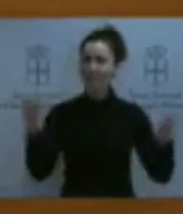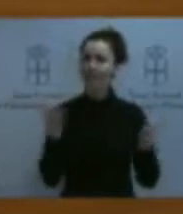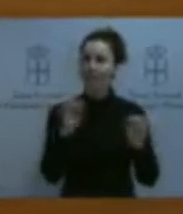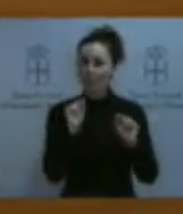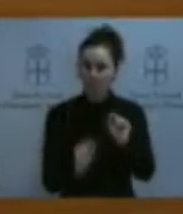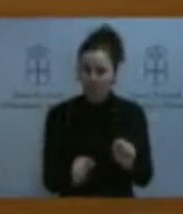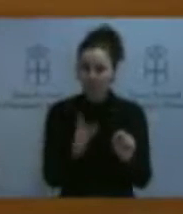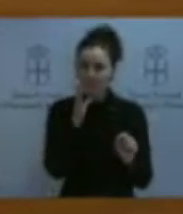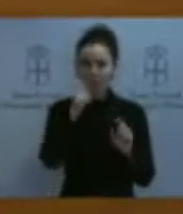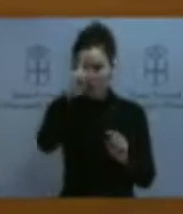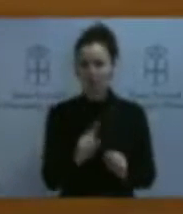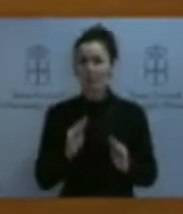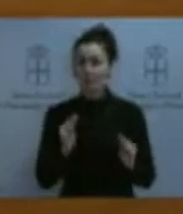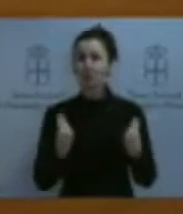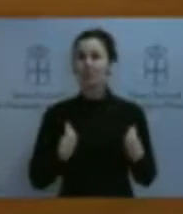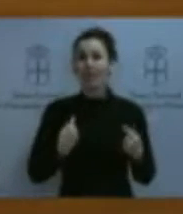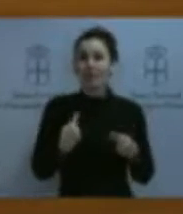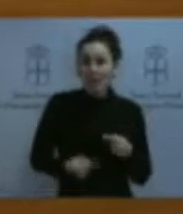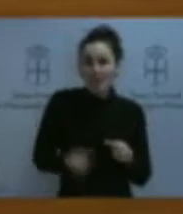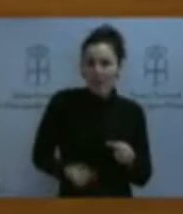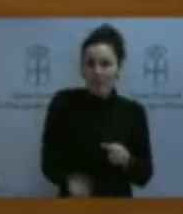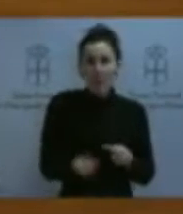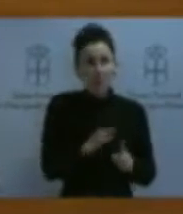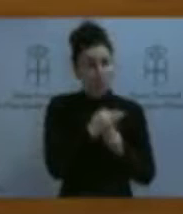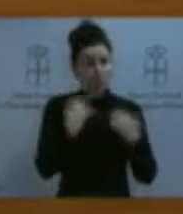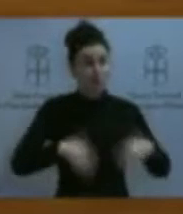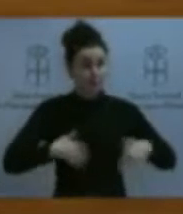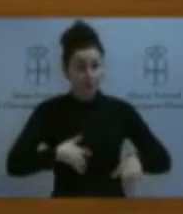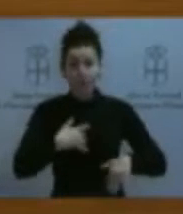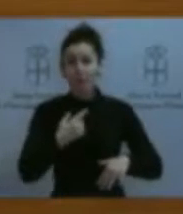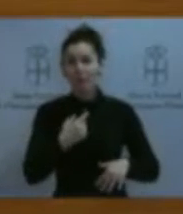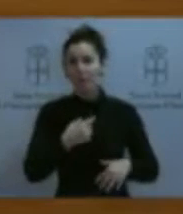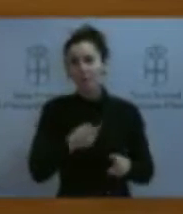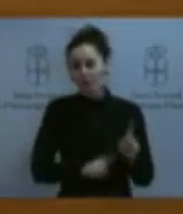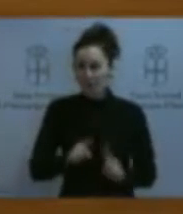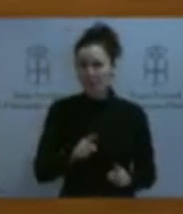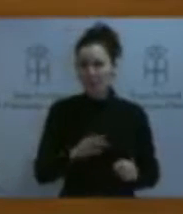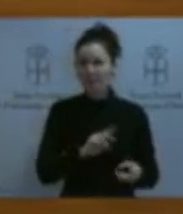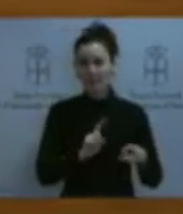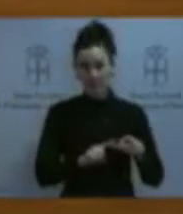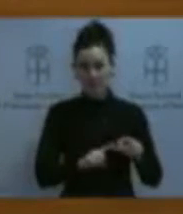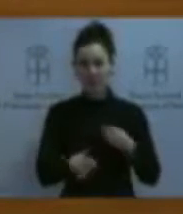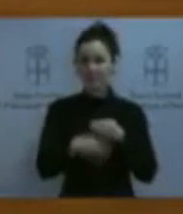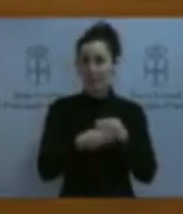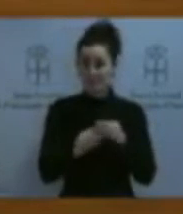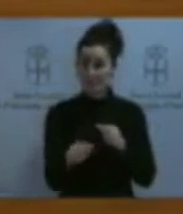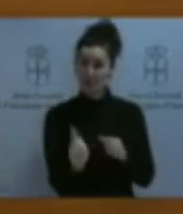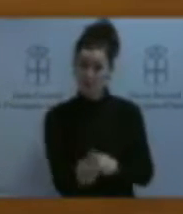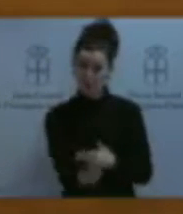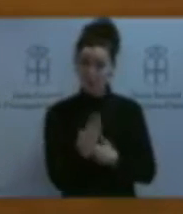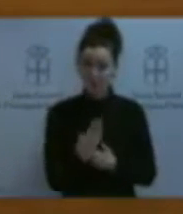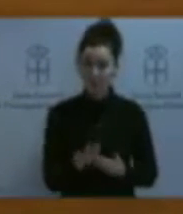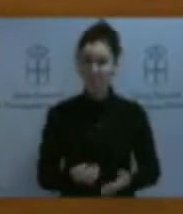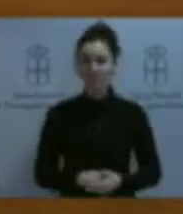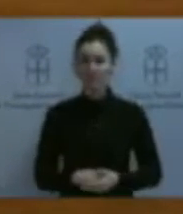situación era un mundo. En tercer lugar, varias de las enmiendas que traemos y que se rechazaron en la ponencia hablan